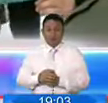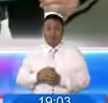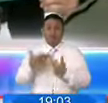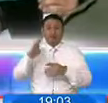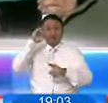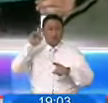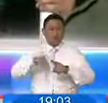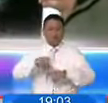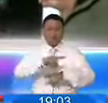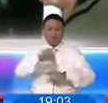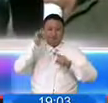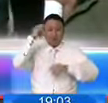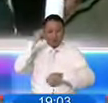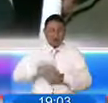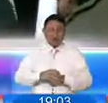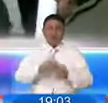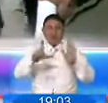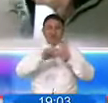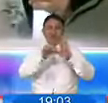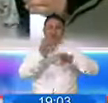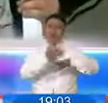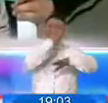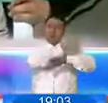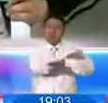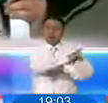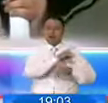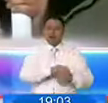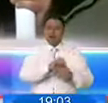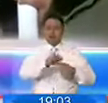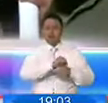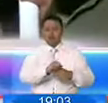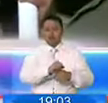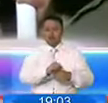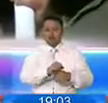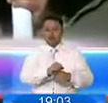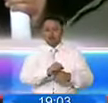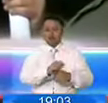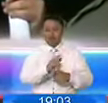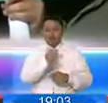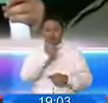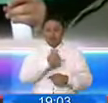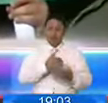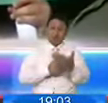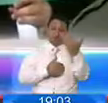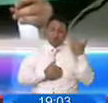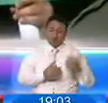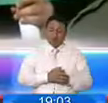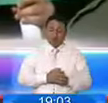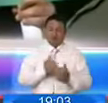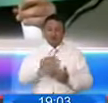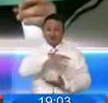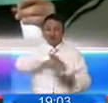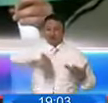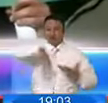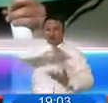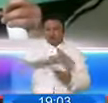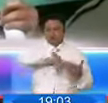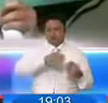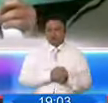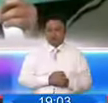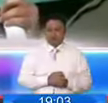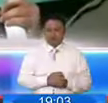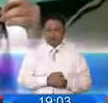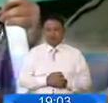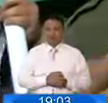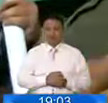a políticas de regreso a prácticas que creíamos absolutamente viciadas y que